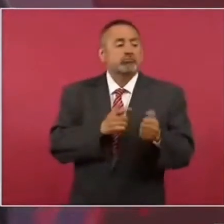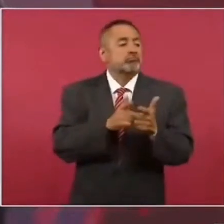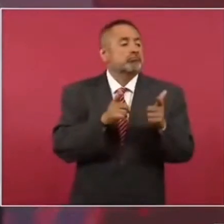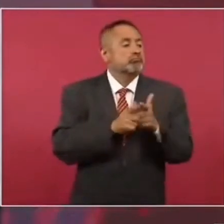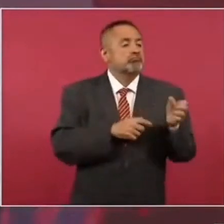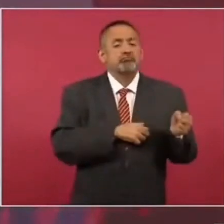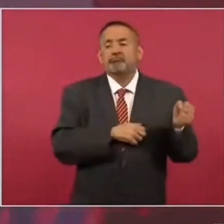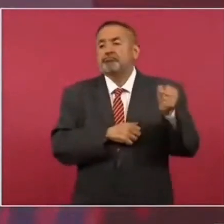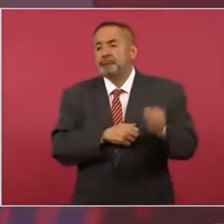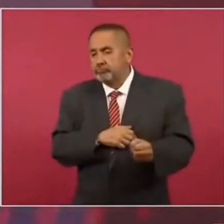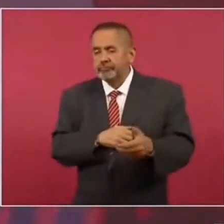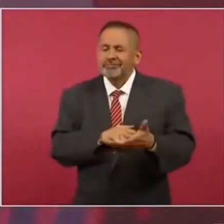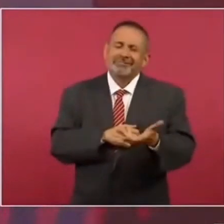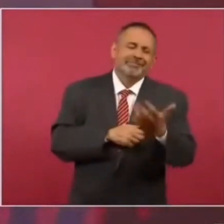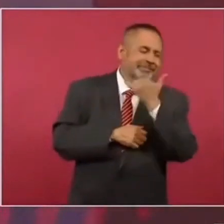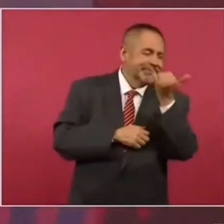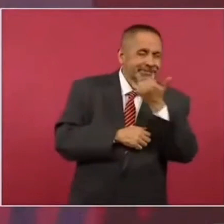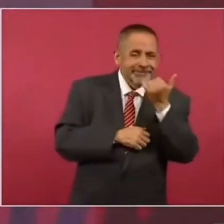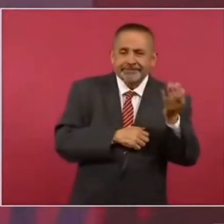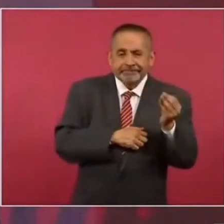partido.